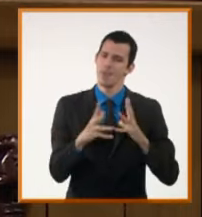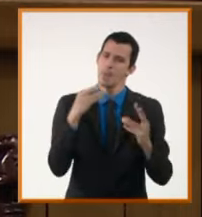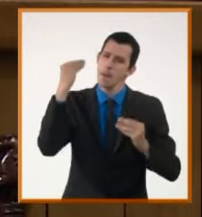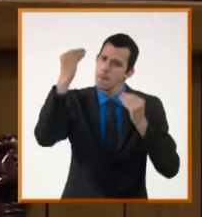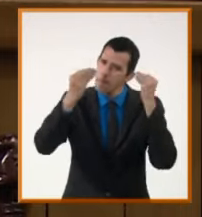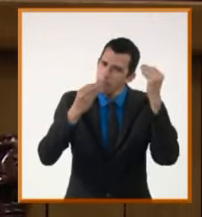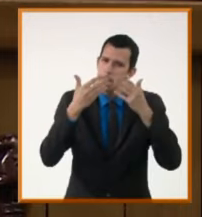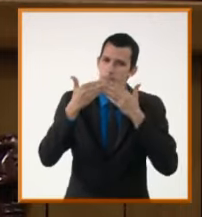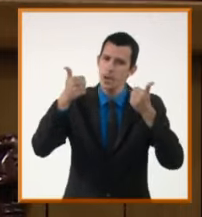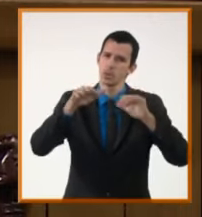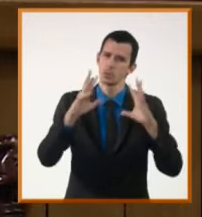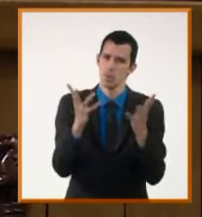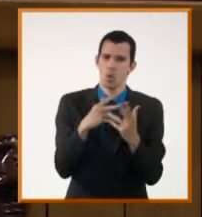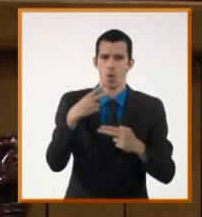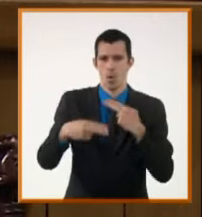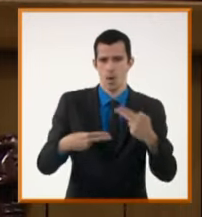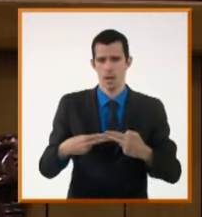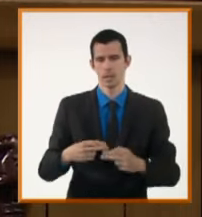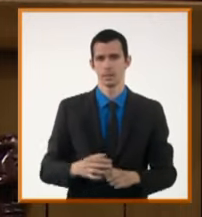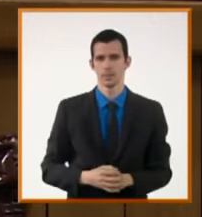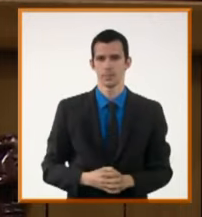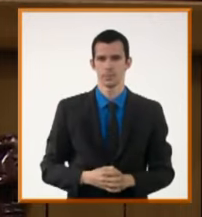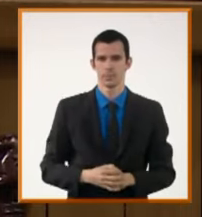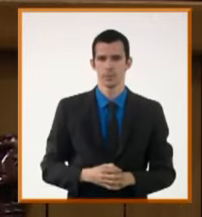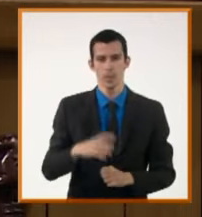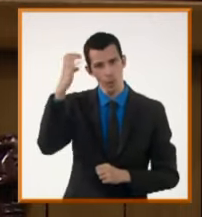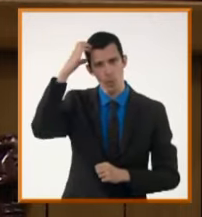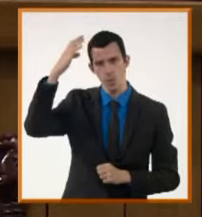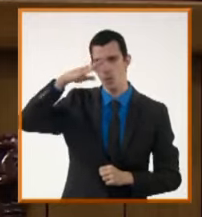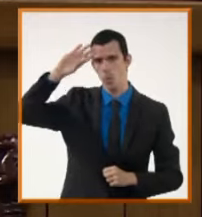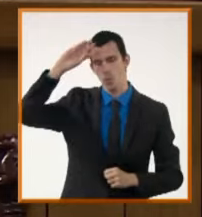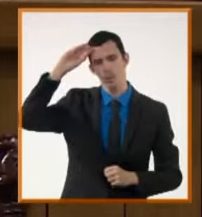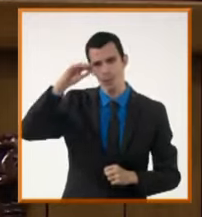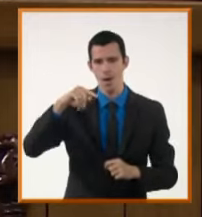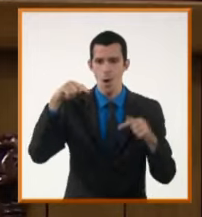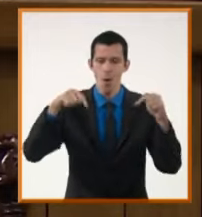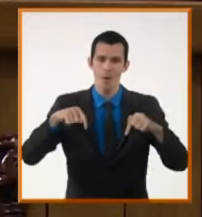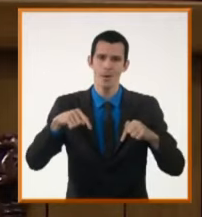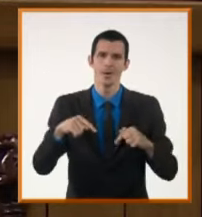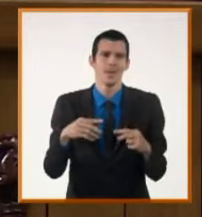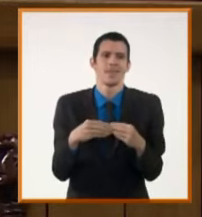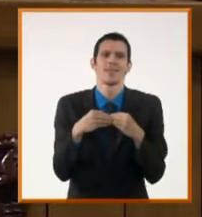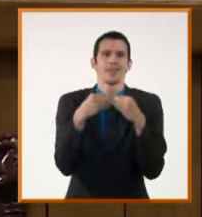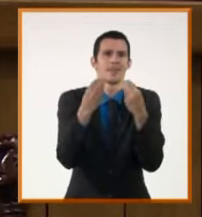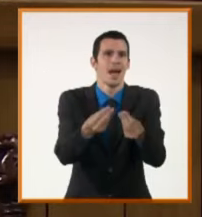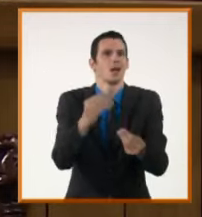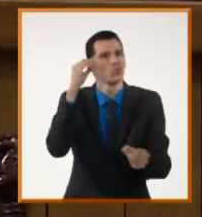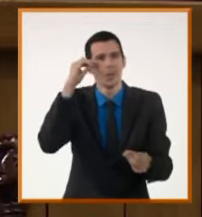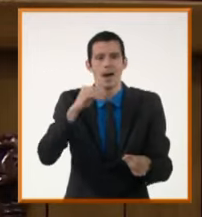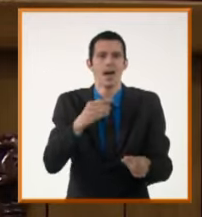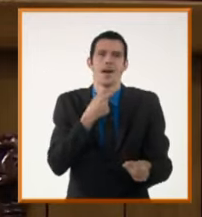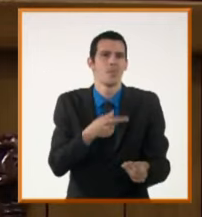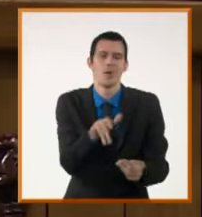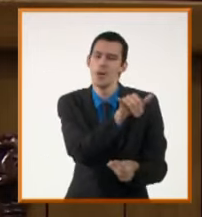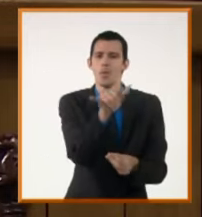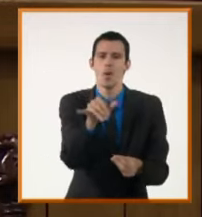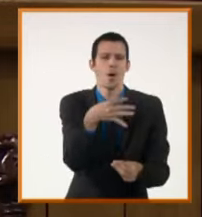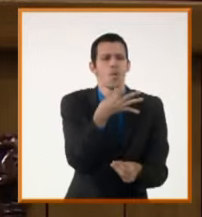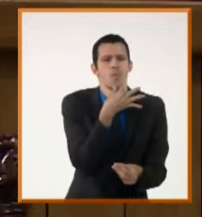nosotros podamos cubrirle esa diferencia. Pero hoy nosotros le subsidiamos lo mismo a un